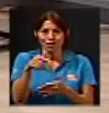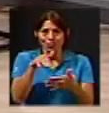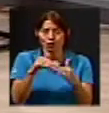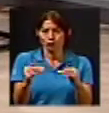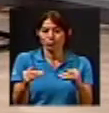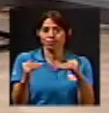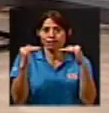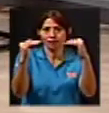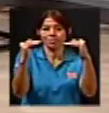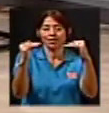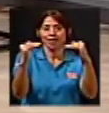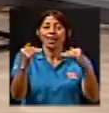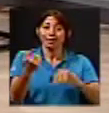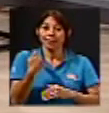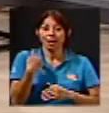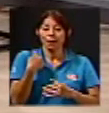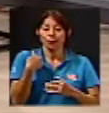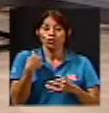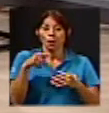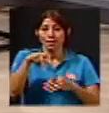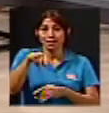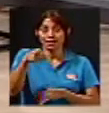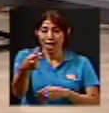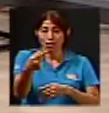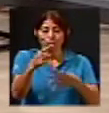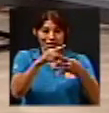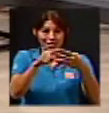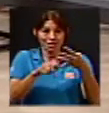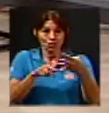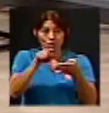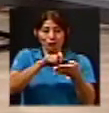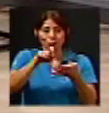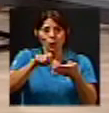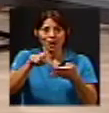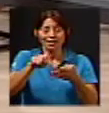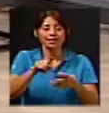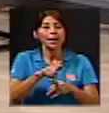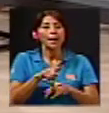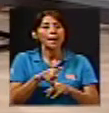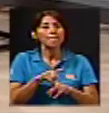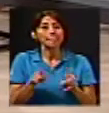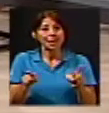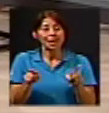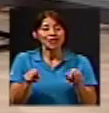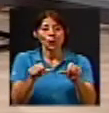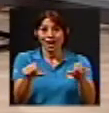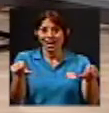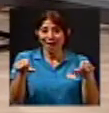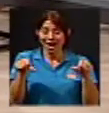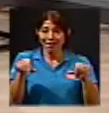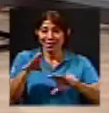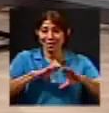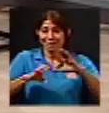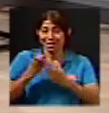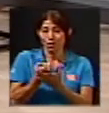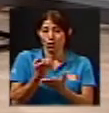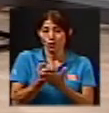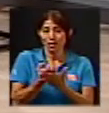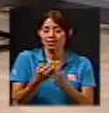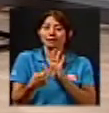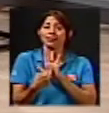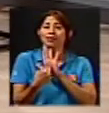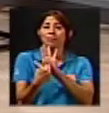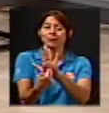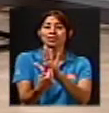escuelas, en estas 4 escuelas, pero también lo que tengo que decirle es que el área de económicas está representada